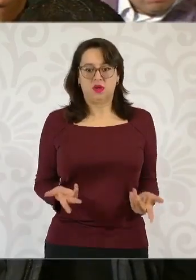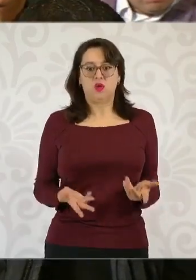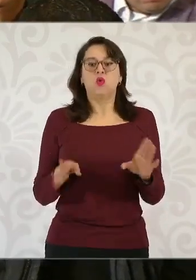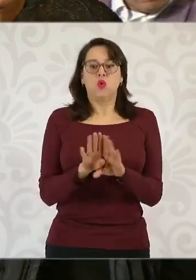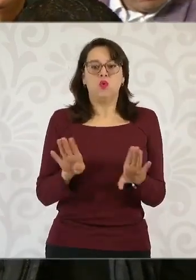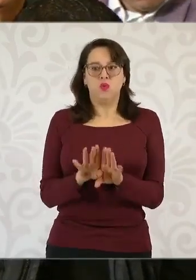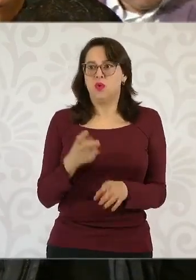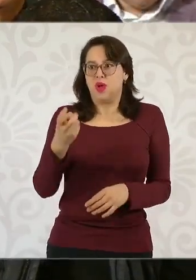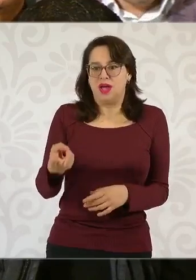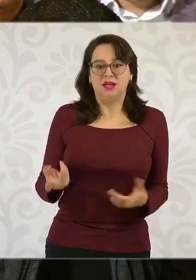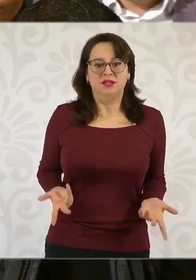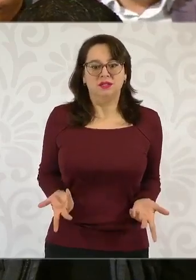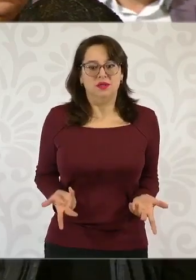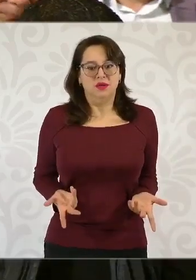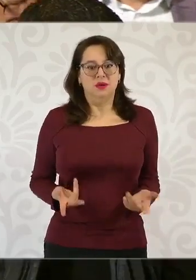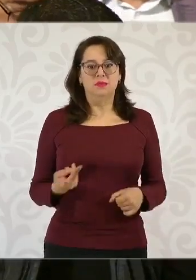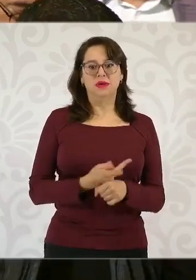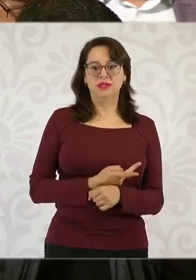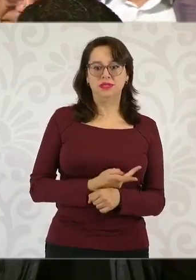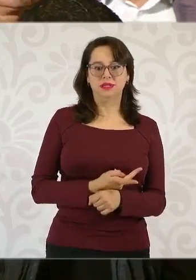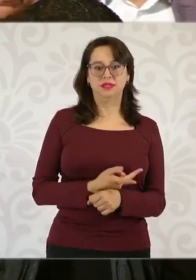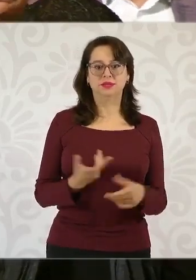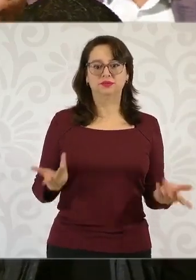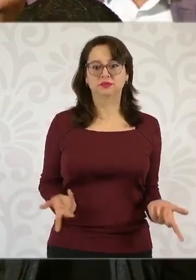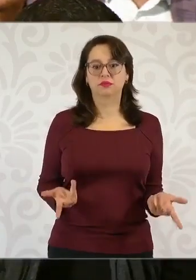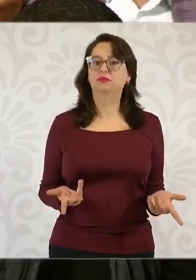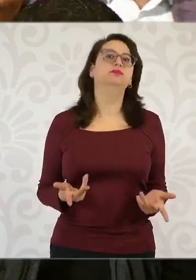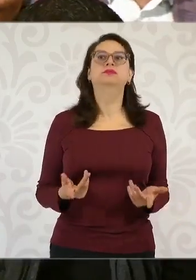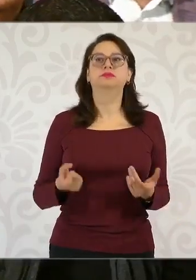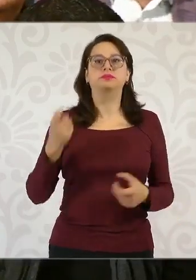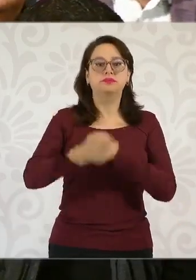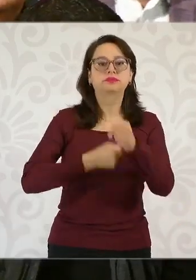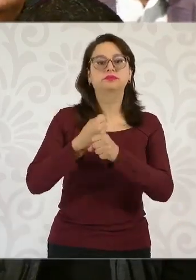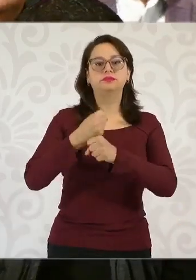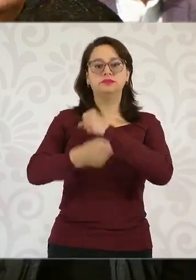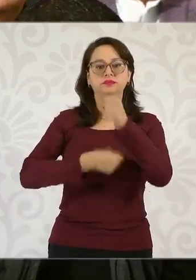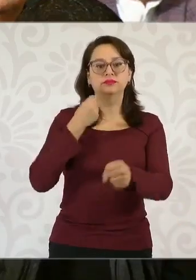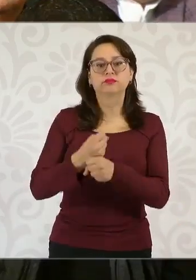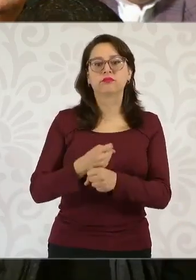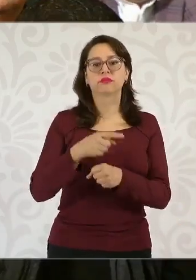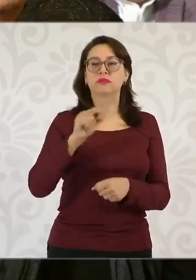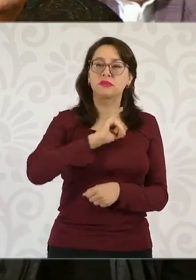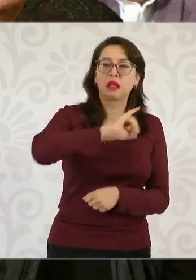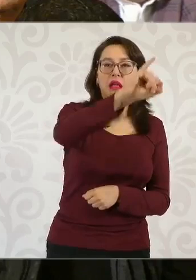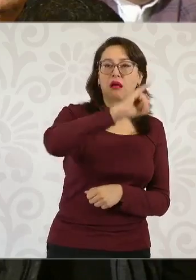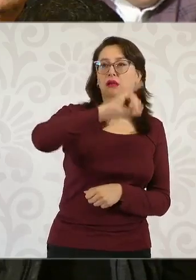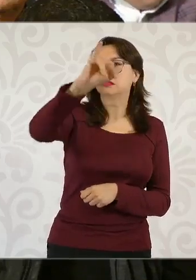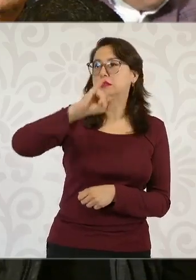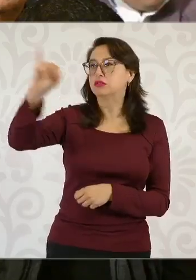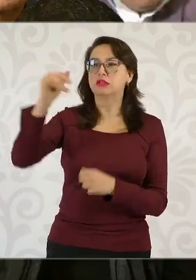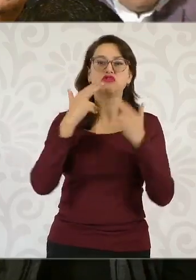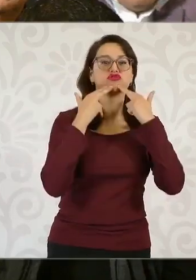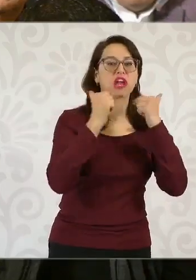ustedes cómo reciben este tipo de información de crematorios que por años han trabajado en estos ranchos y que bueno pues son